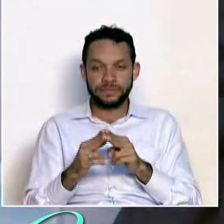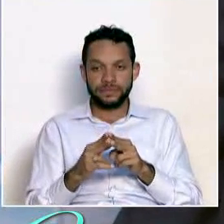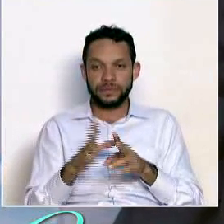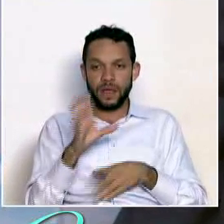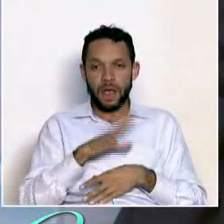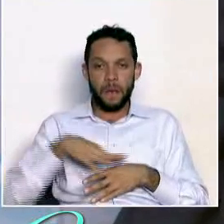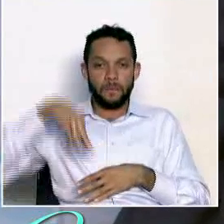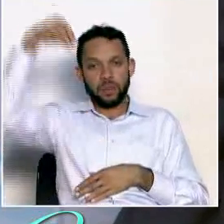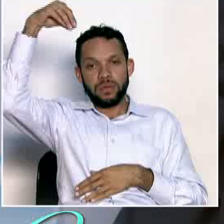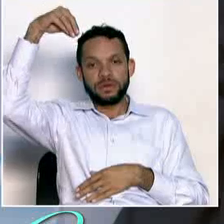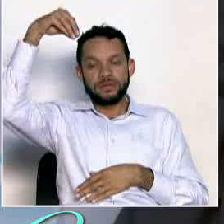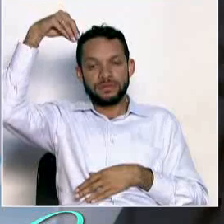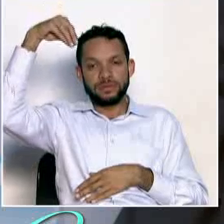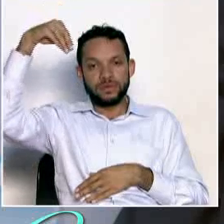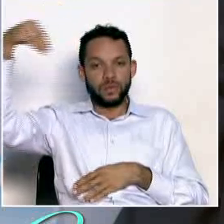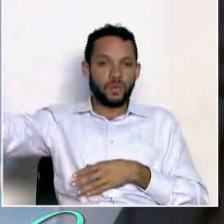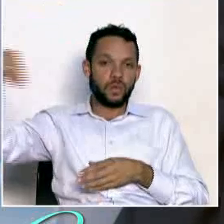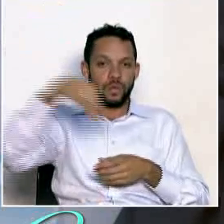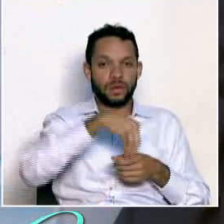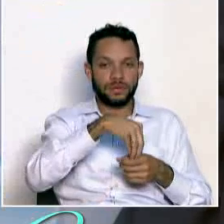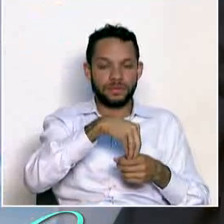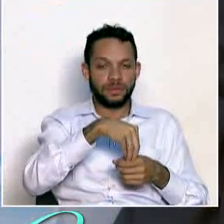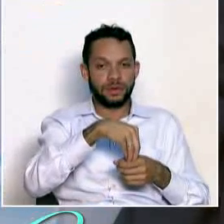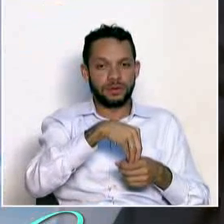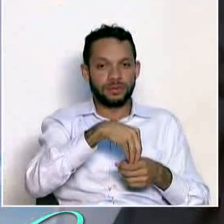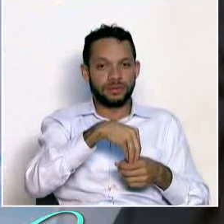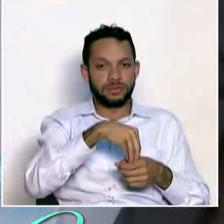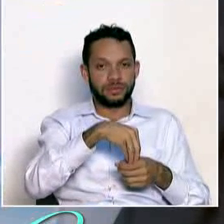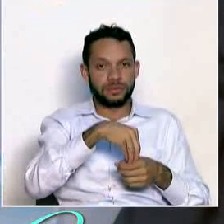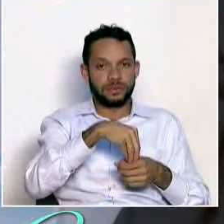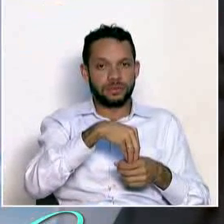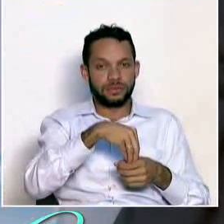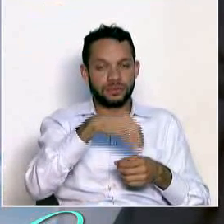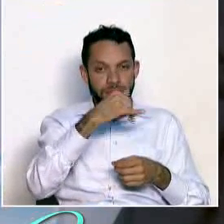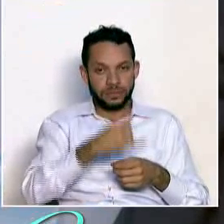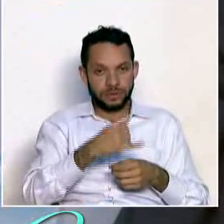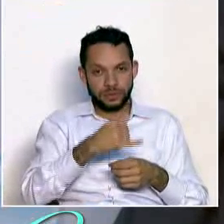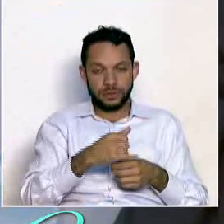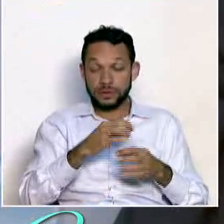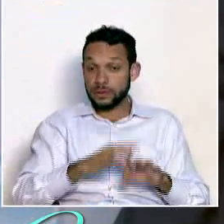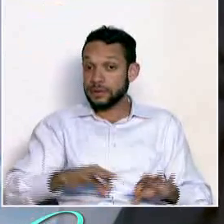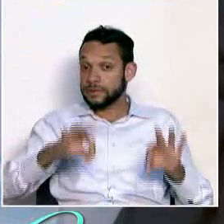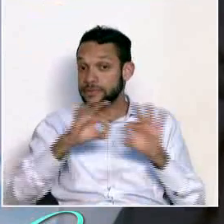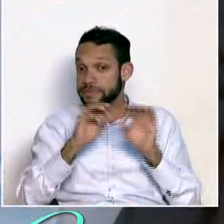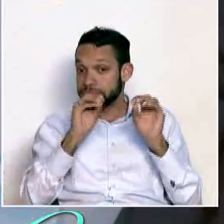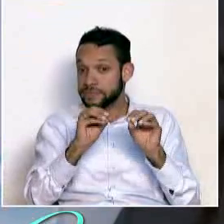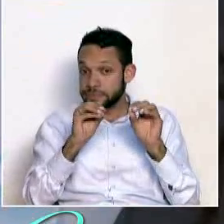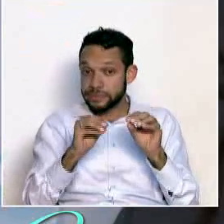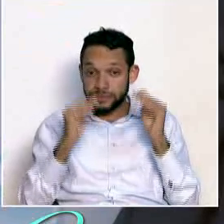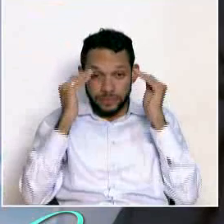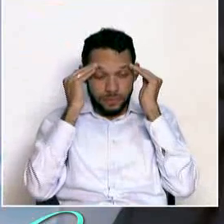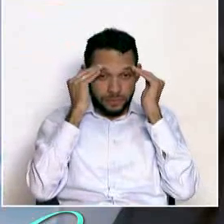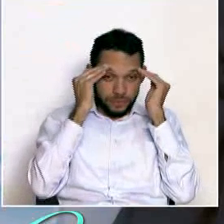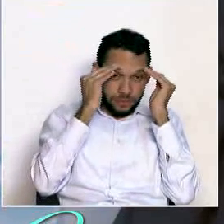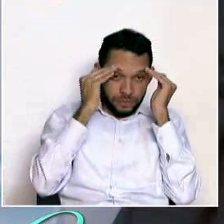ese cuerpo y lo tienes frente a ti sin vida. Está en la parte más importante del